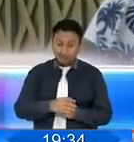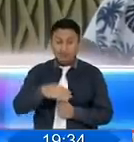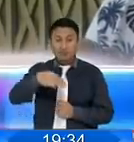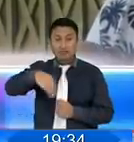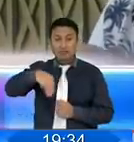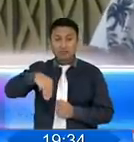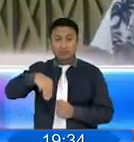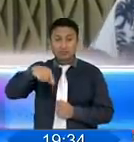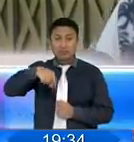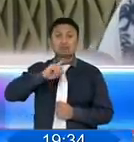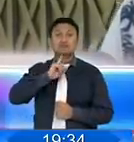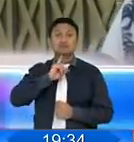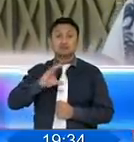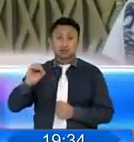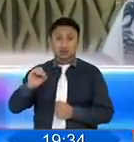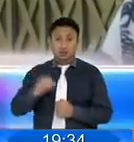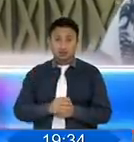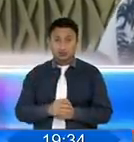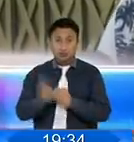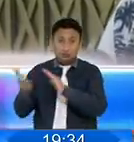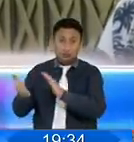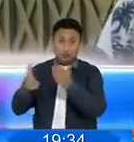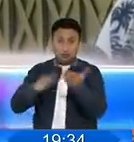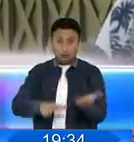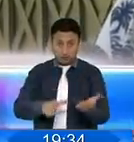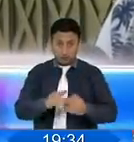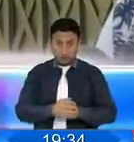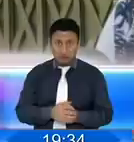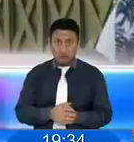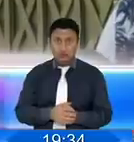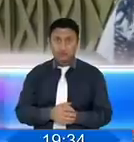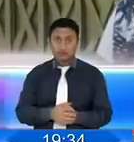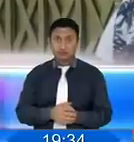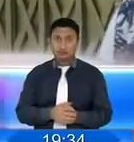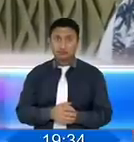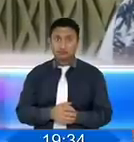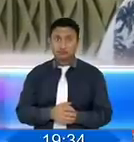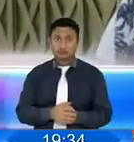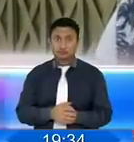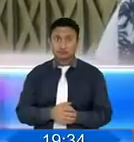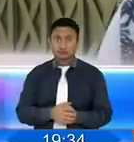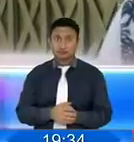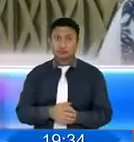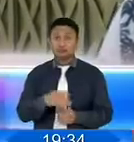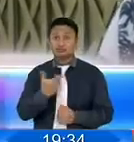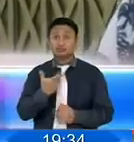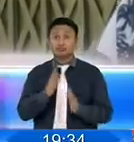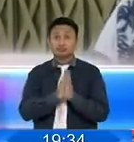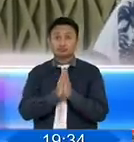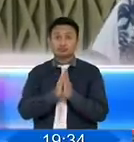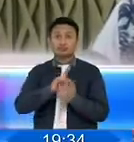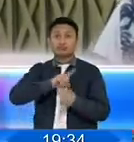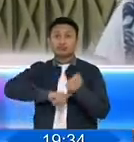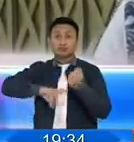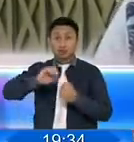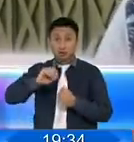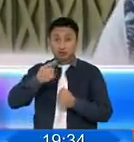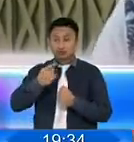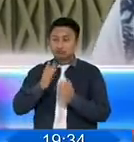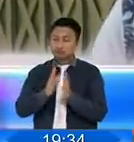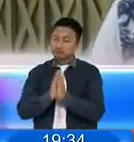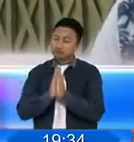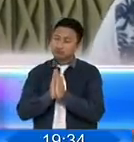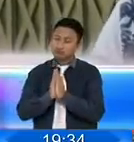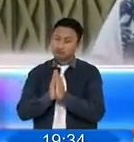tío, Marcelo Chubanda, pues le pedí a mi hermano Euclides, el